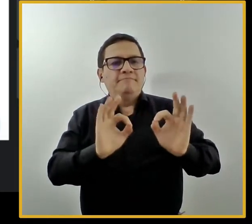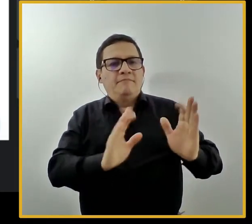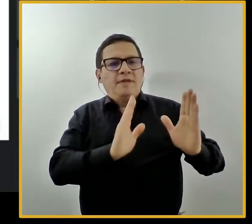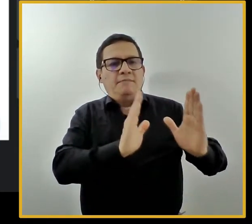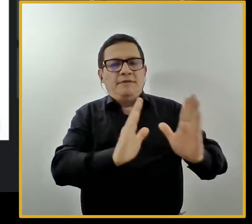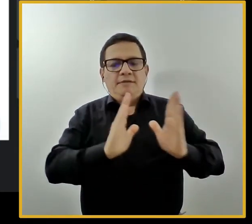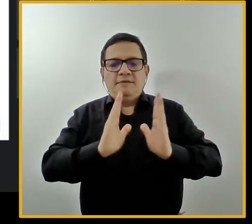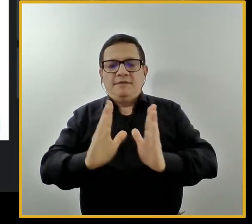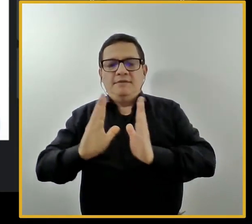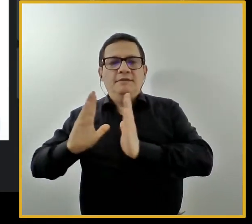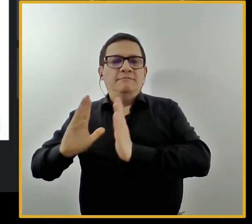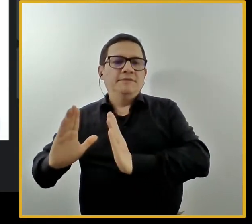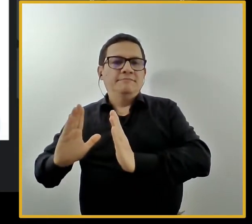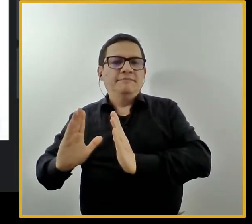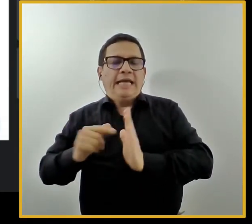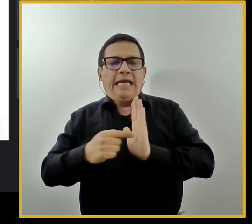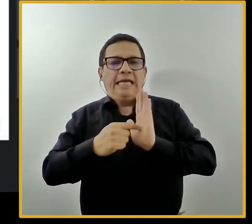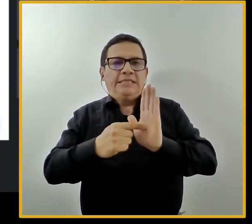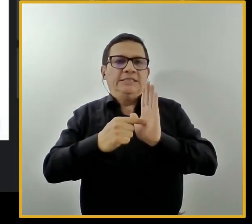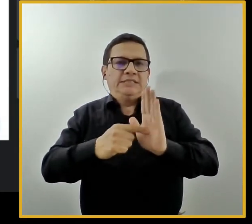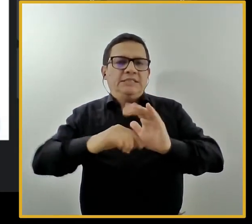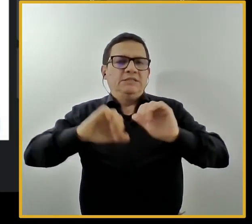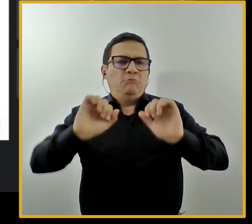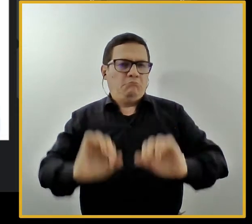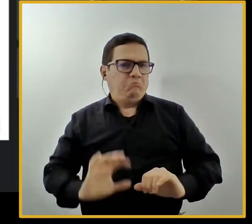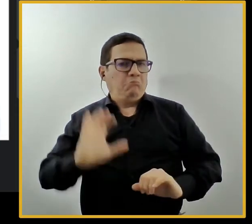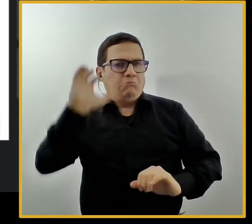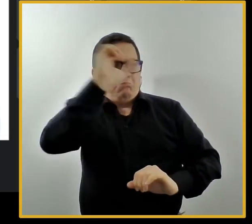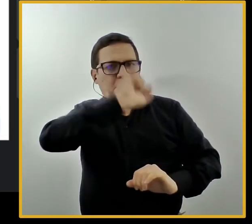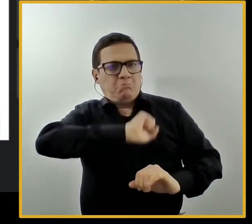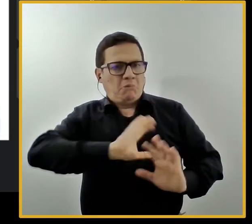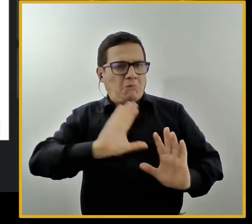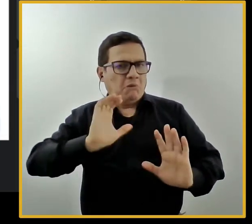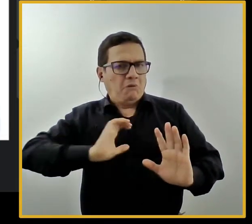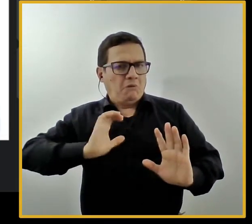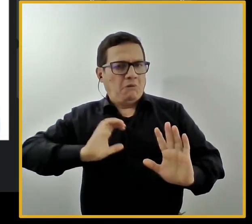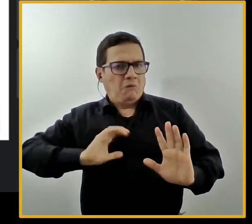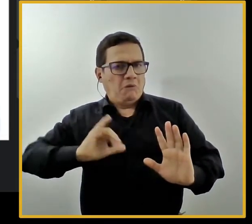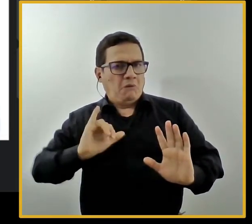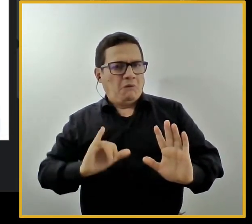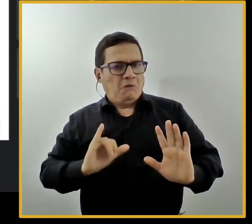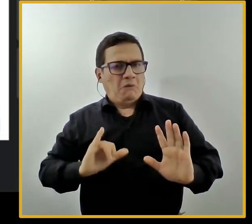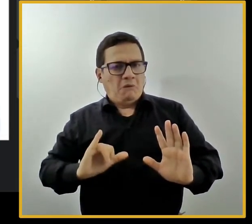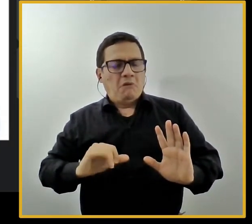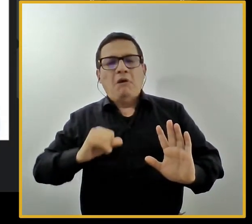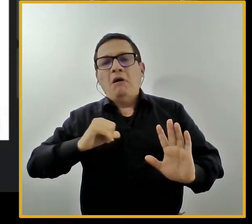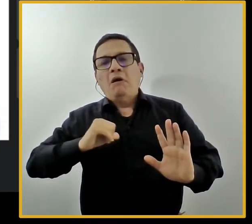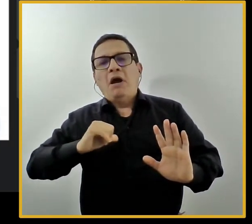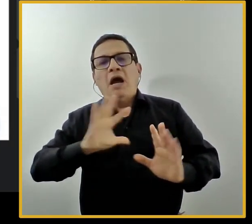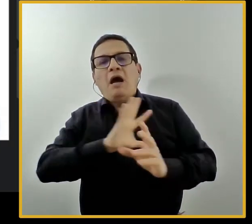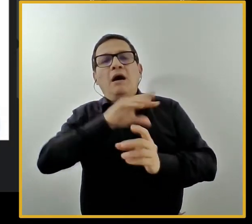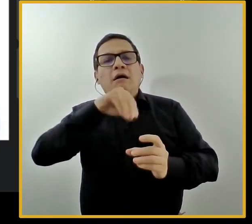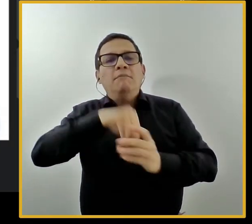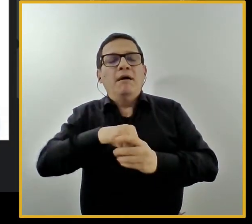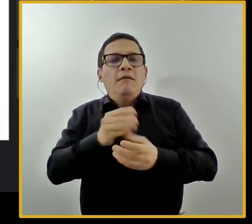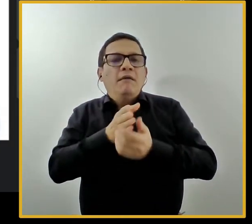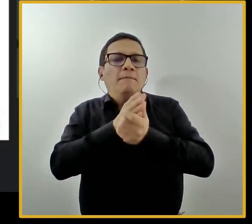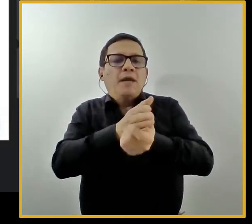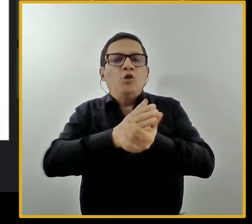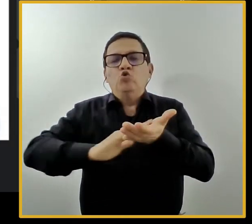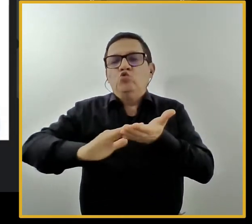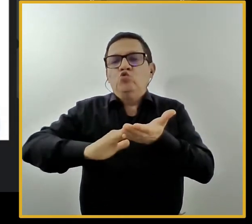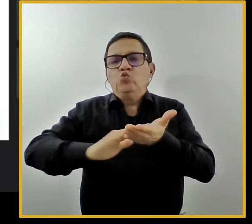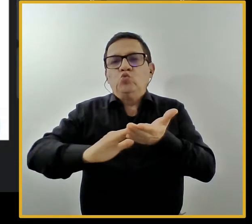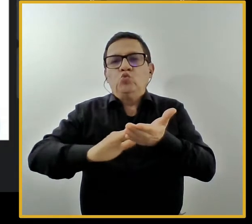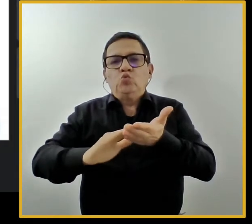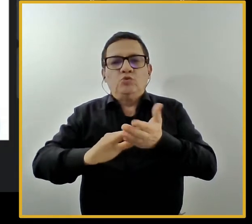acá en pantalla, para que tengamos en cuenta allí pues esa característica que tiene dentro de los métodos de solución de